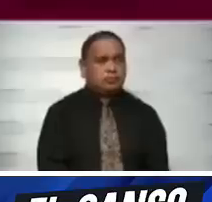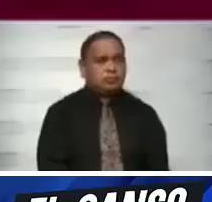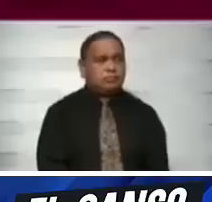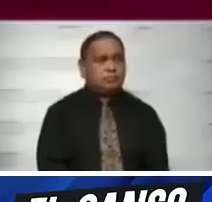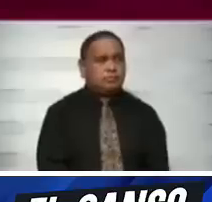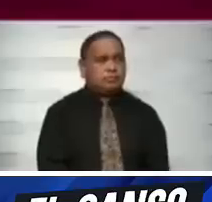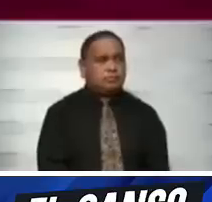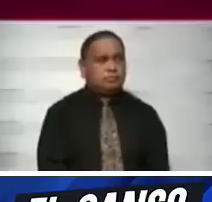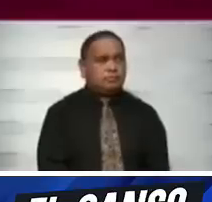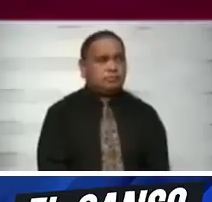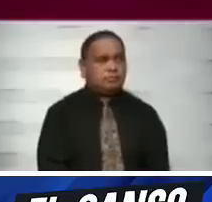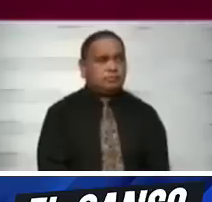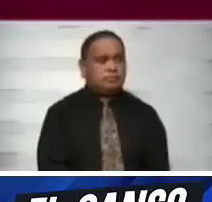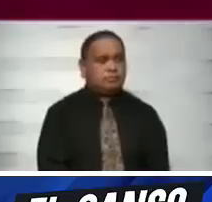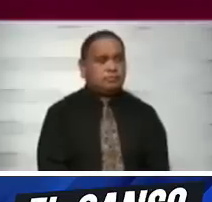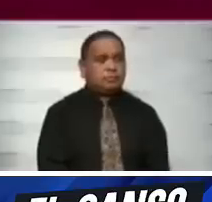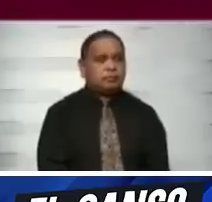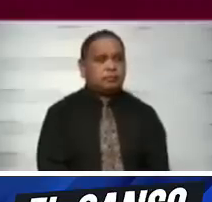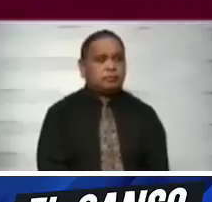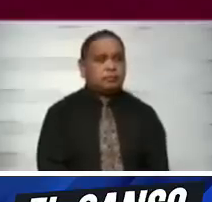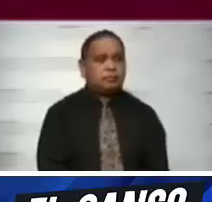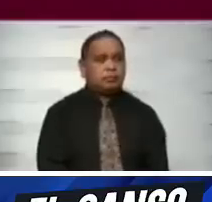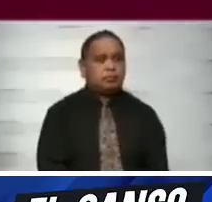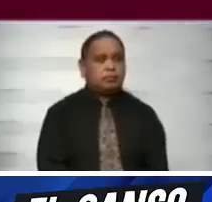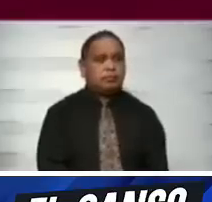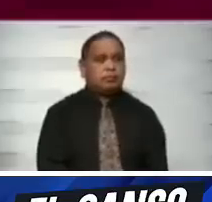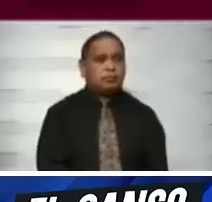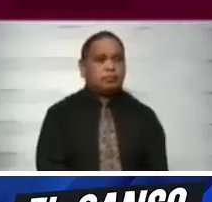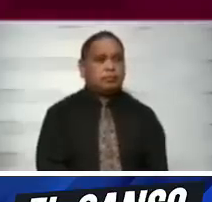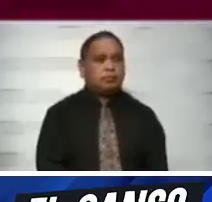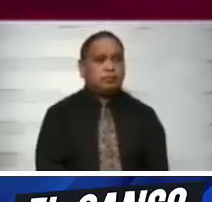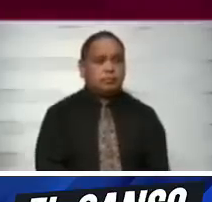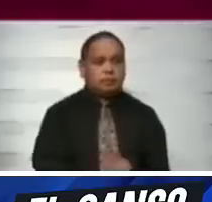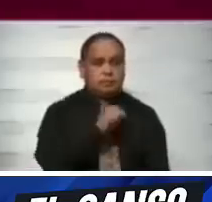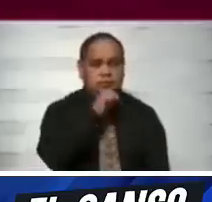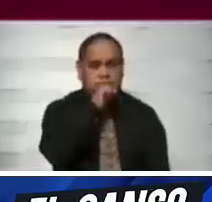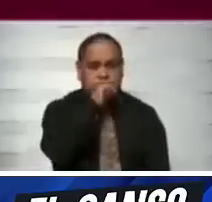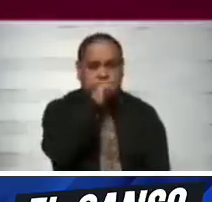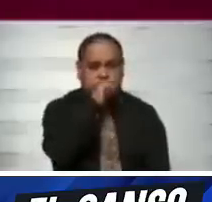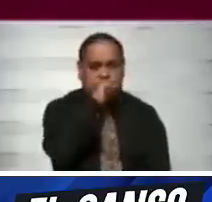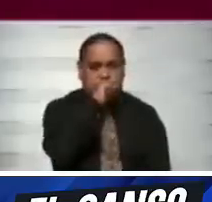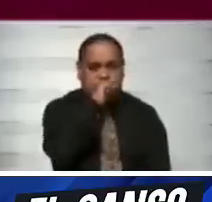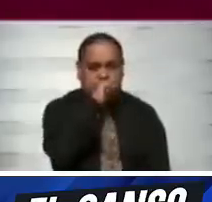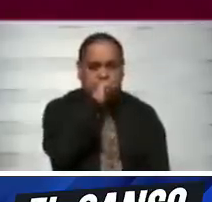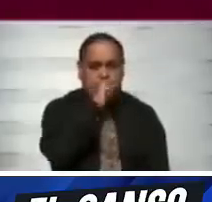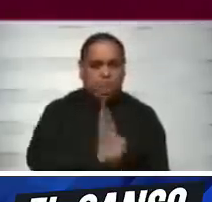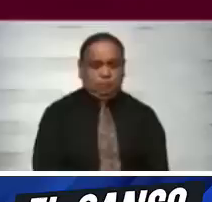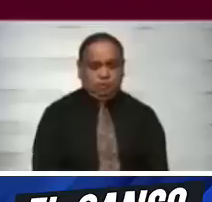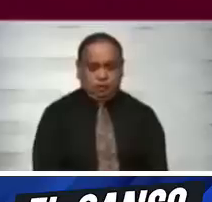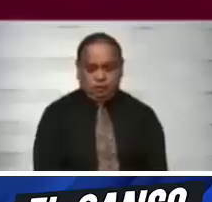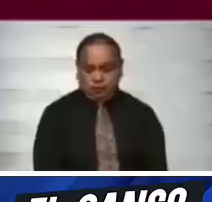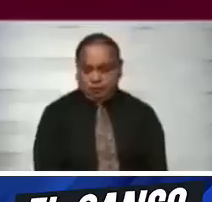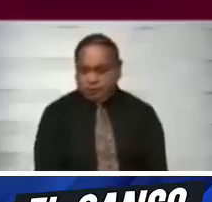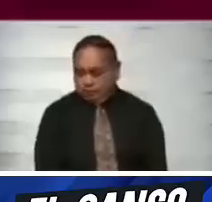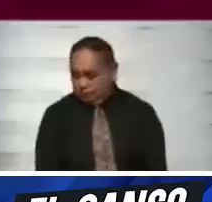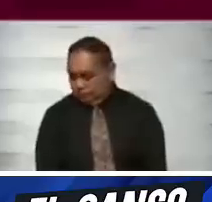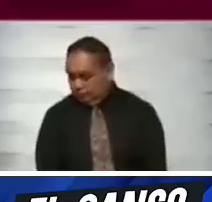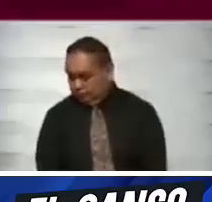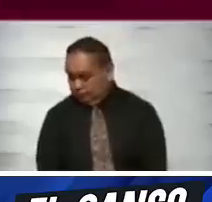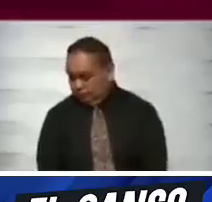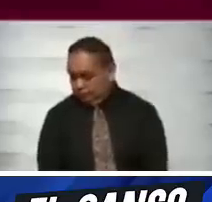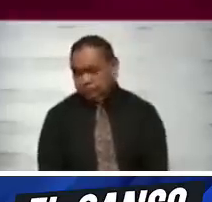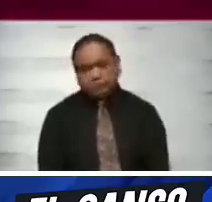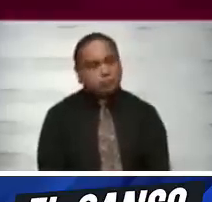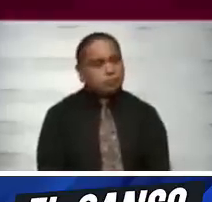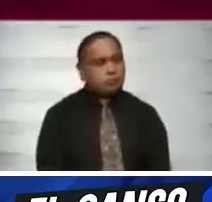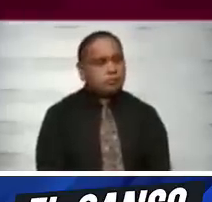llegué, estoy frente a usted. Espero. Saludos cordiales. Buenas noches, estimado presidente. Solo falta el mes de mayo y he puesto lo